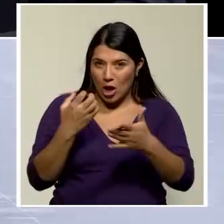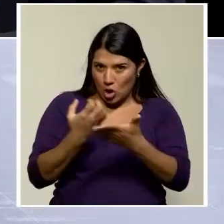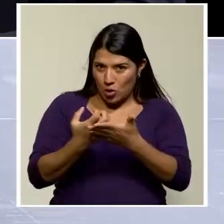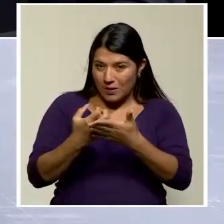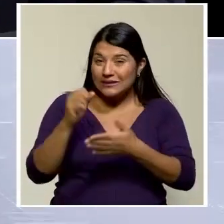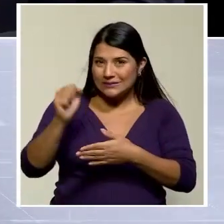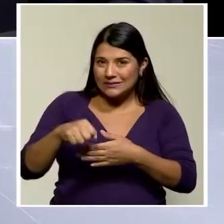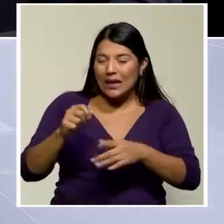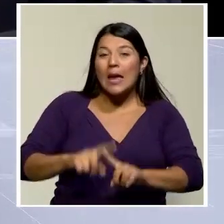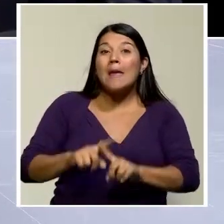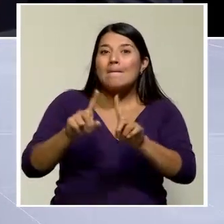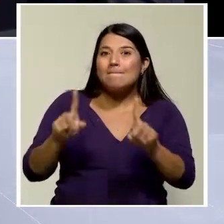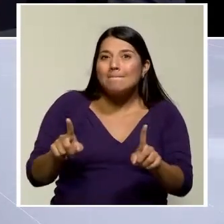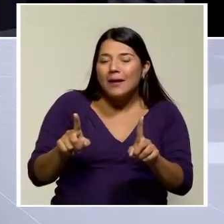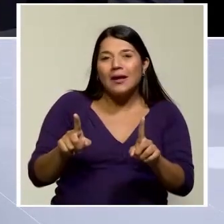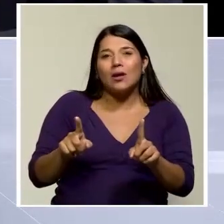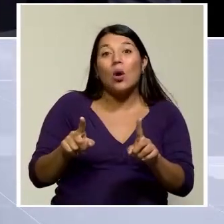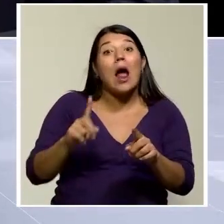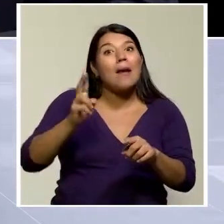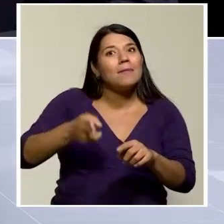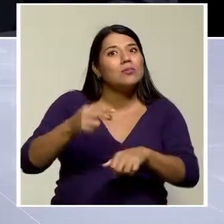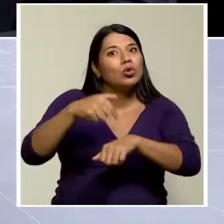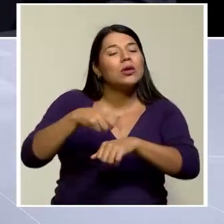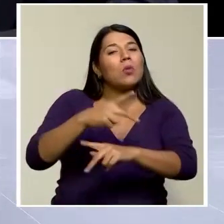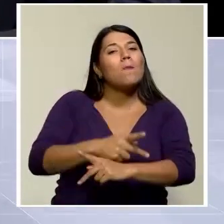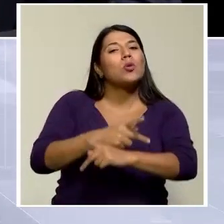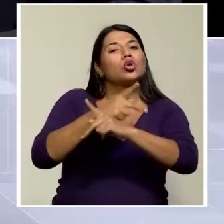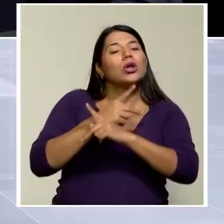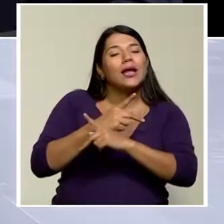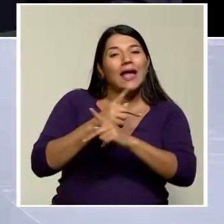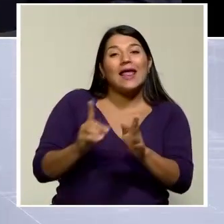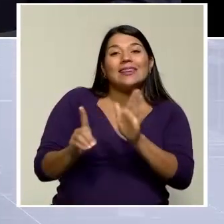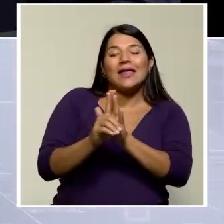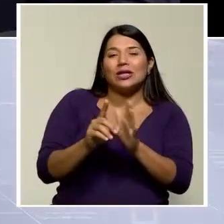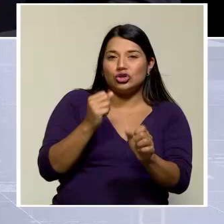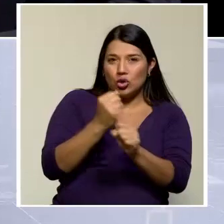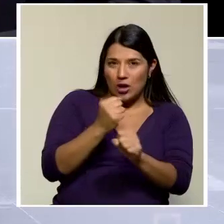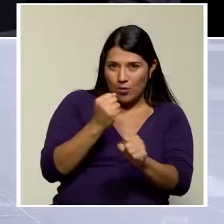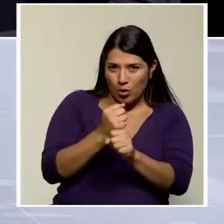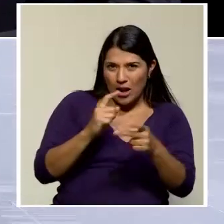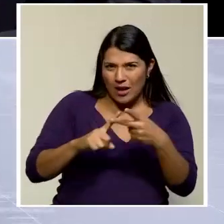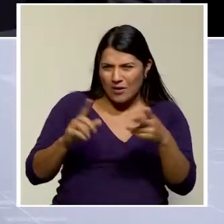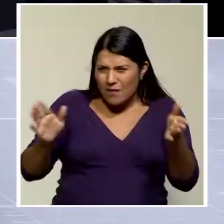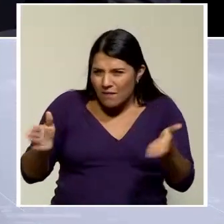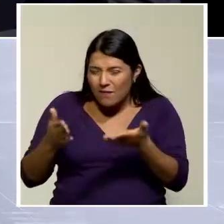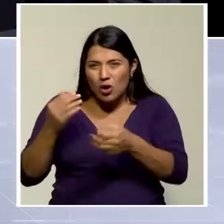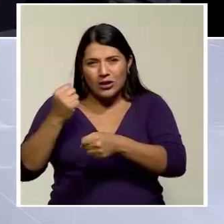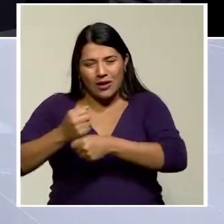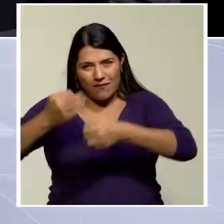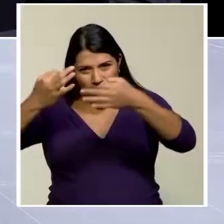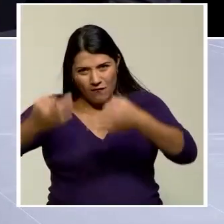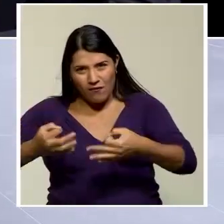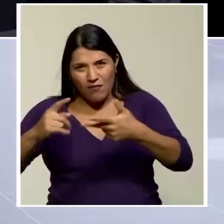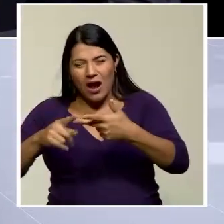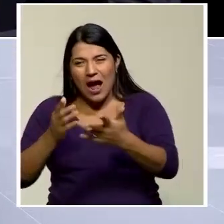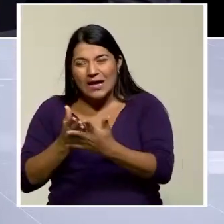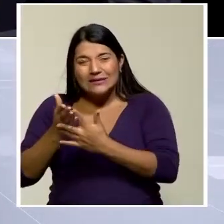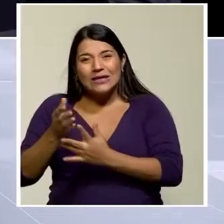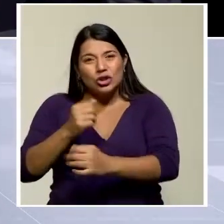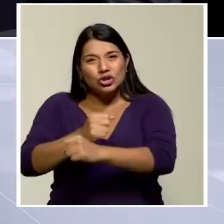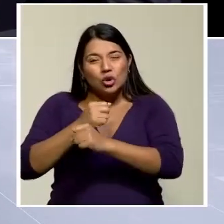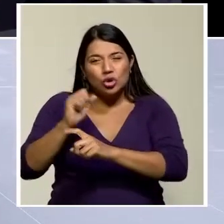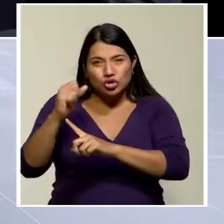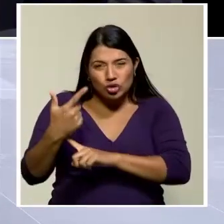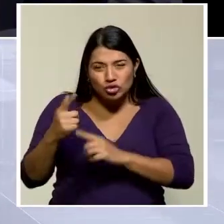pero incentivando la protección de los derechos laborales, del trabajo, fomentando el trabajo decente, del acceso a la seguridad